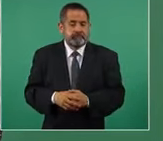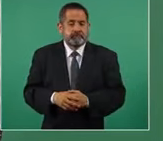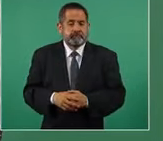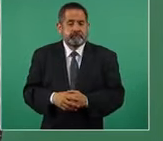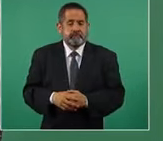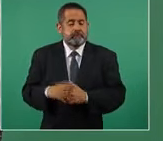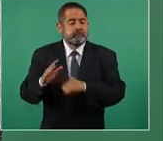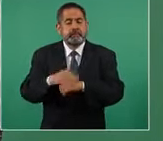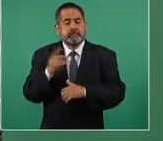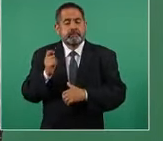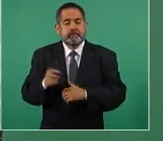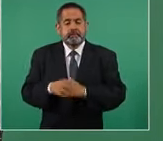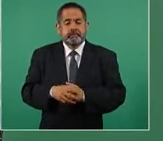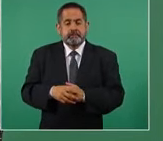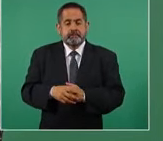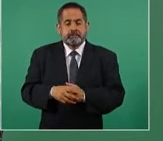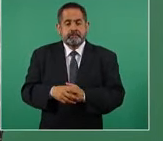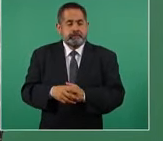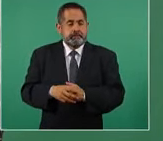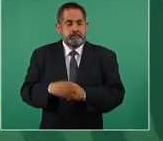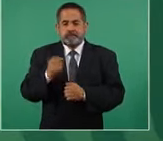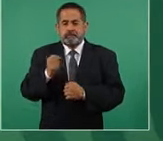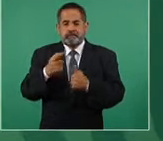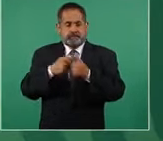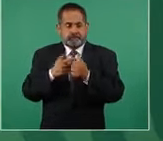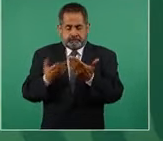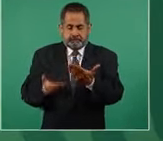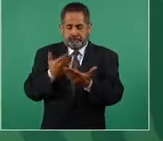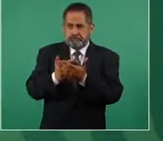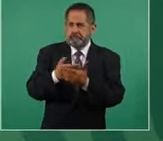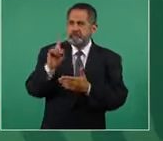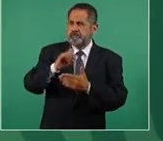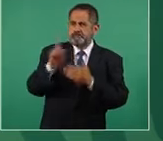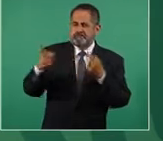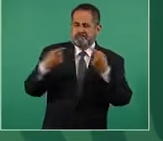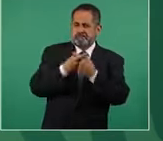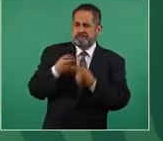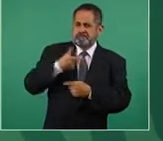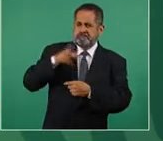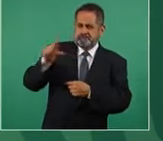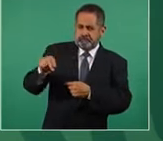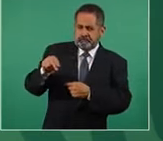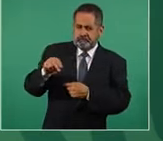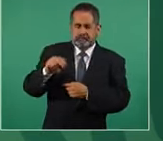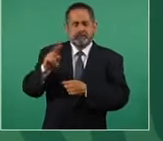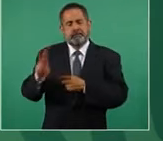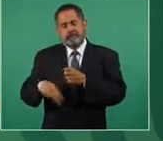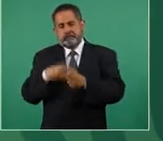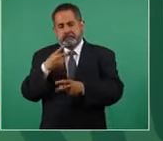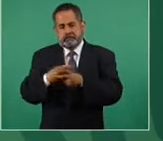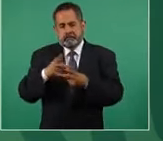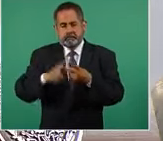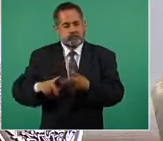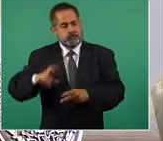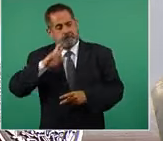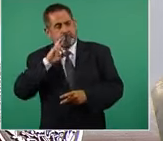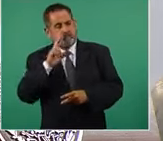hubo una primera controversia y hubo una resolución